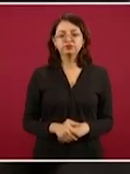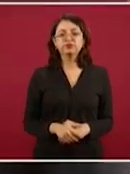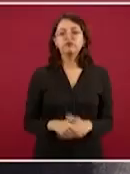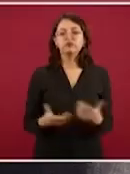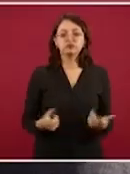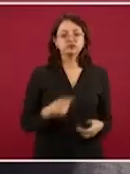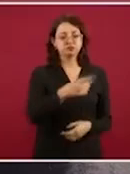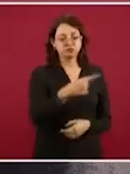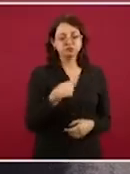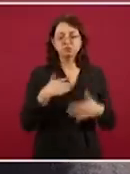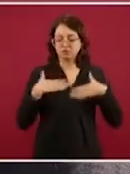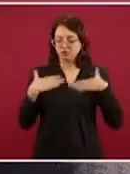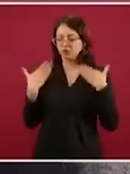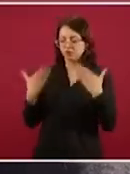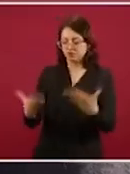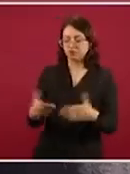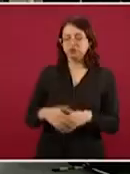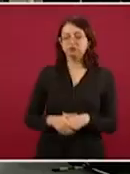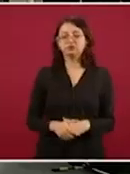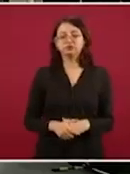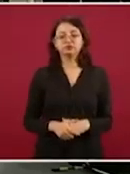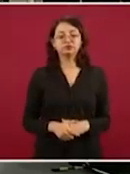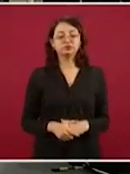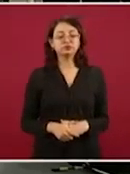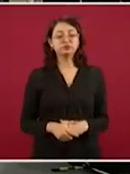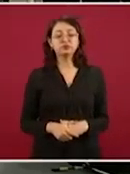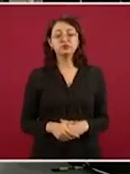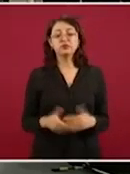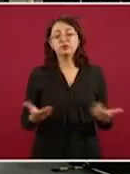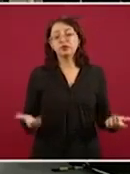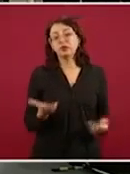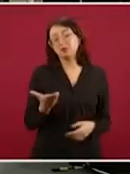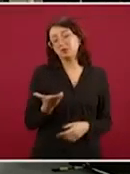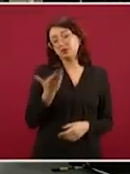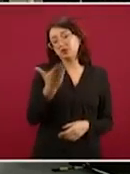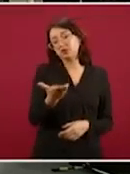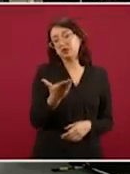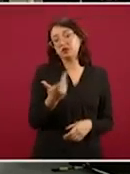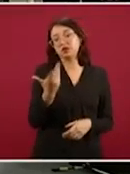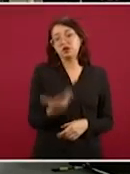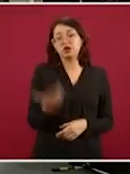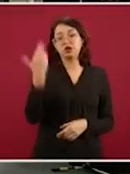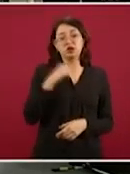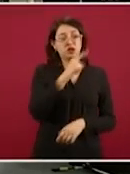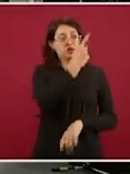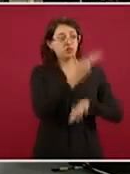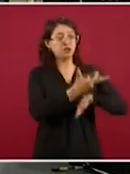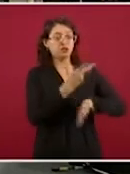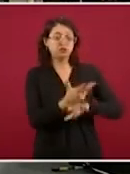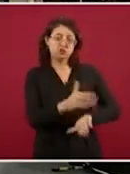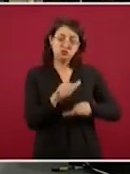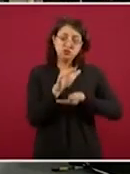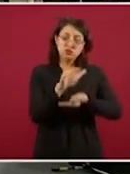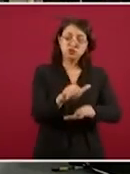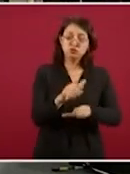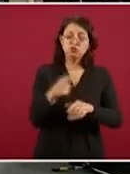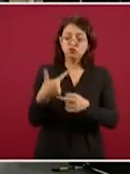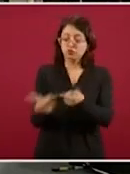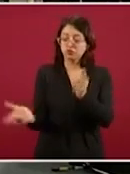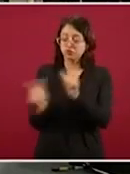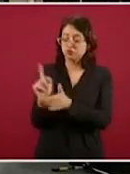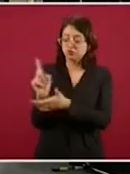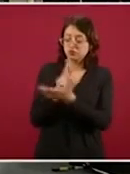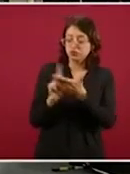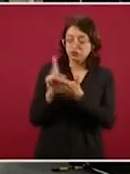nos tienen confianza. ¿Hubo alguna solicitud en relación a lo que ellos pidieron en el pasado a Estados Unidos en tema de los